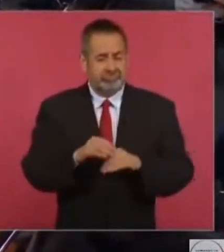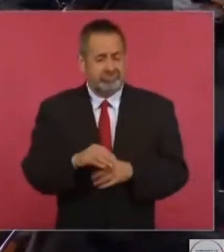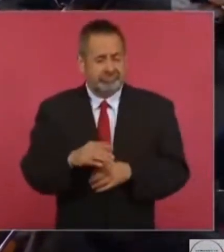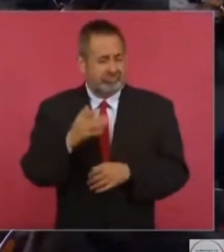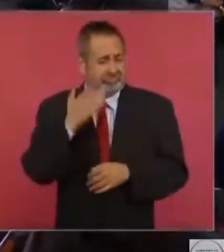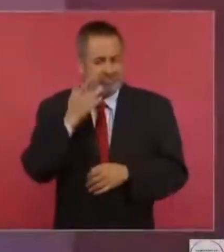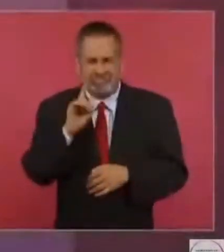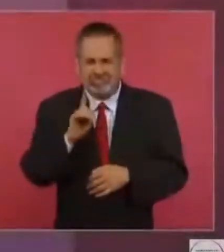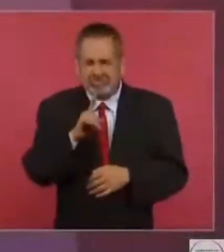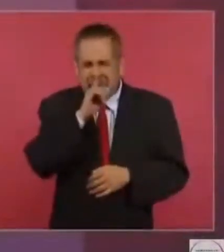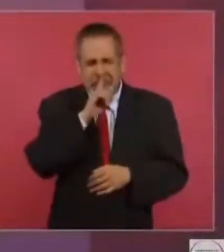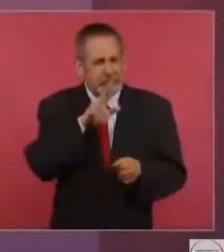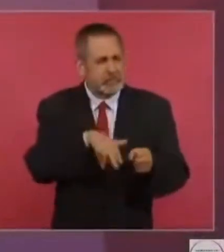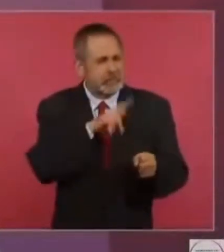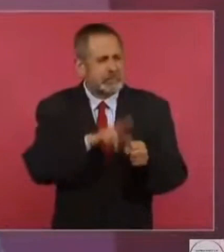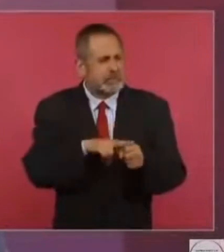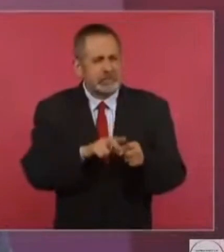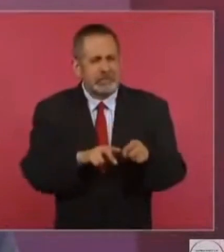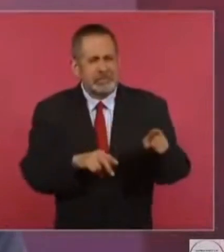no.